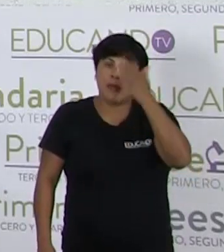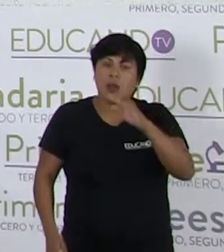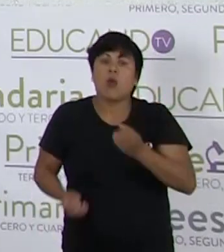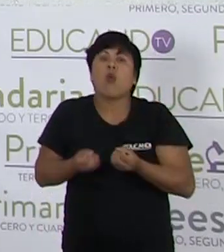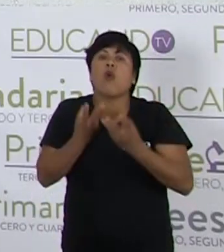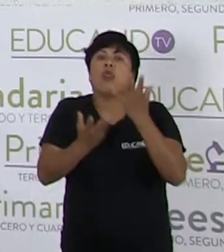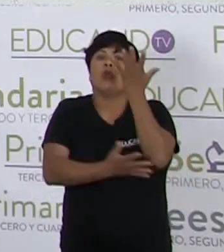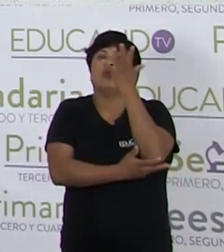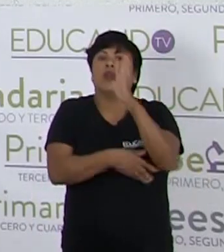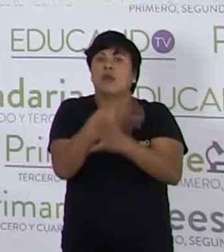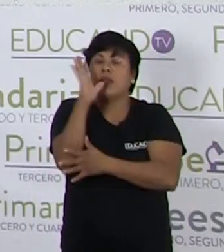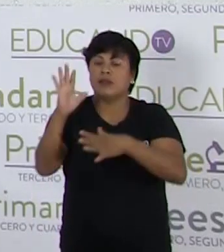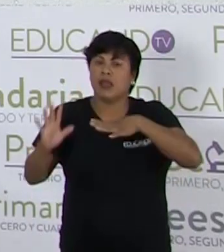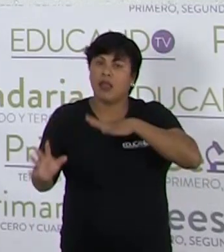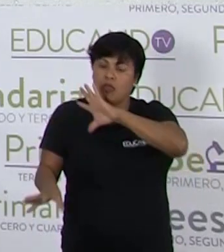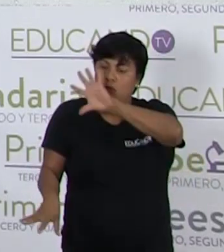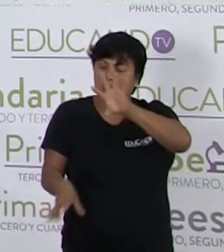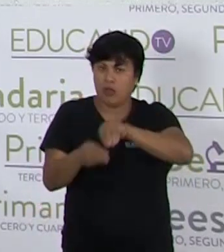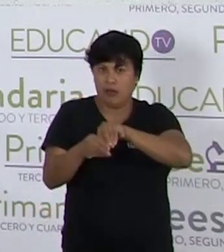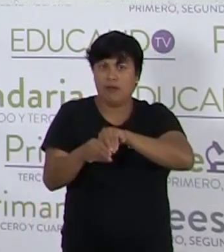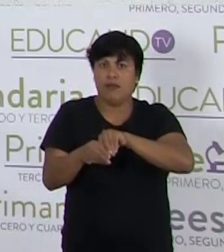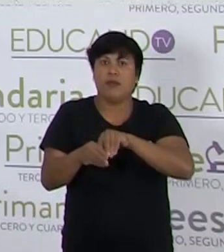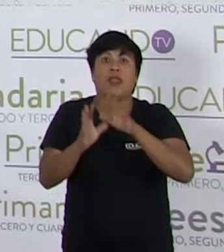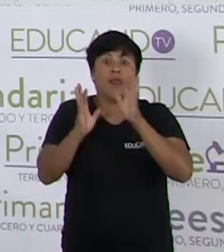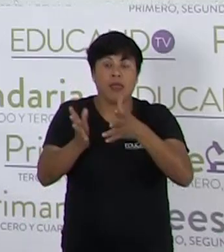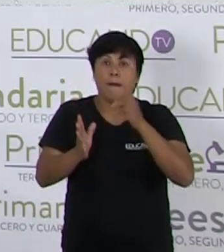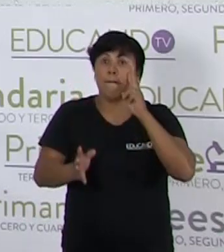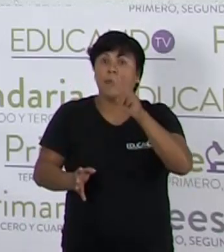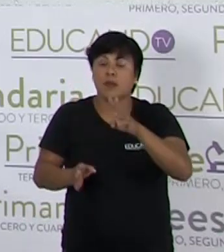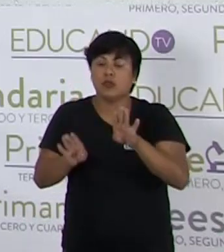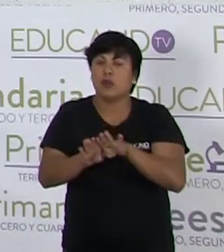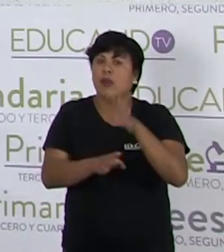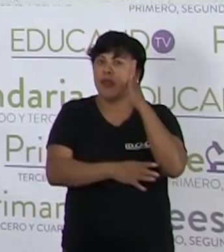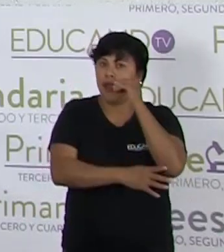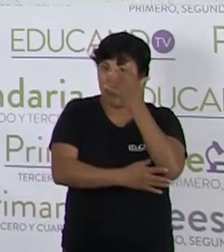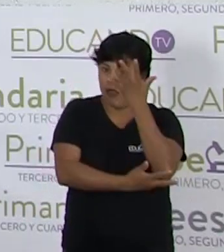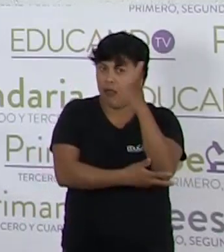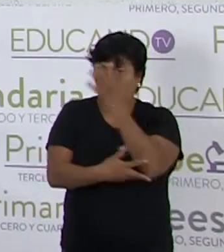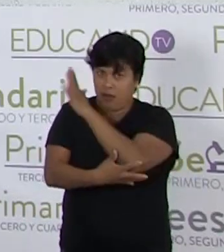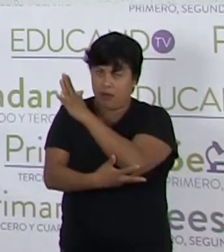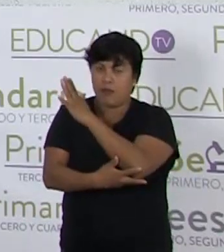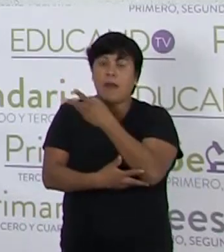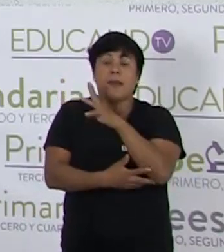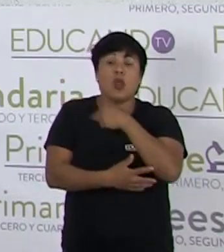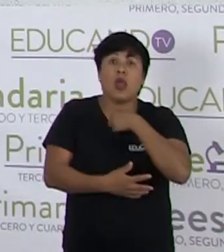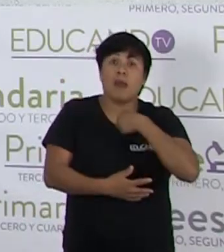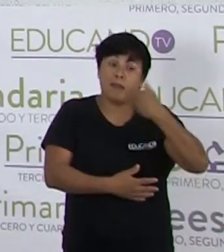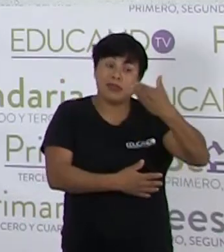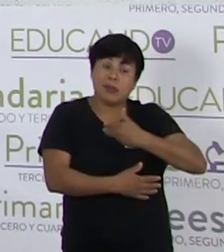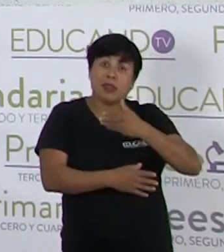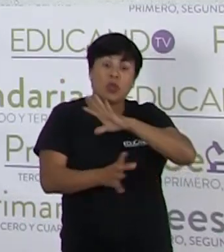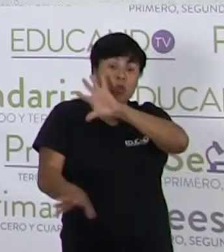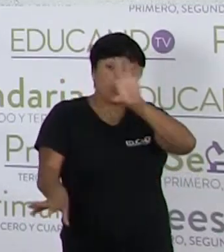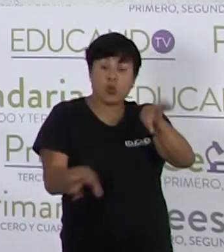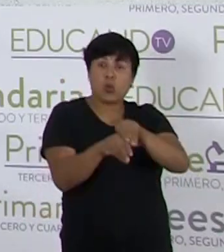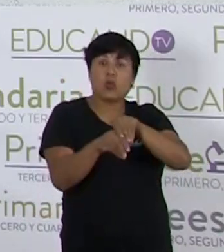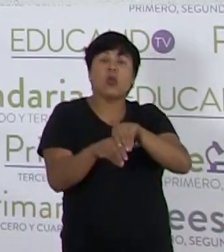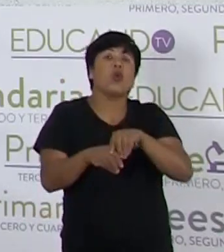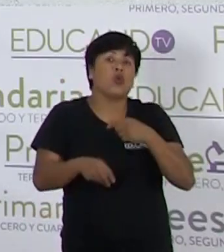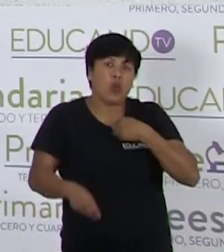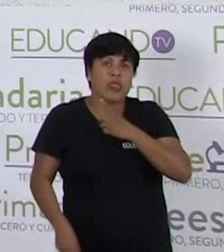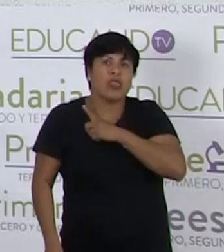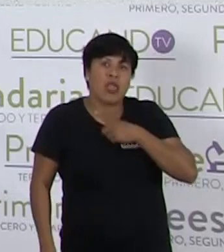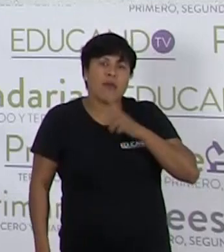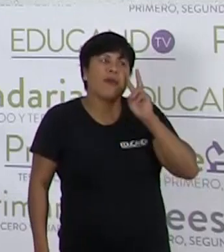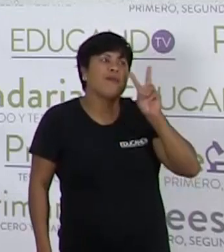cuántos árboles hay en total. Ya determinamos los naranjos, pero como me están pidiendo el total, yo tengo que